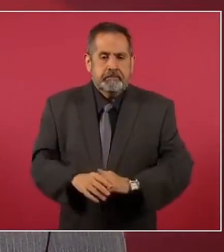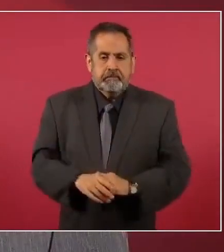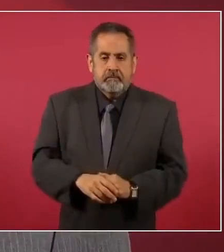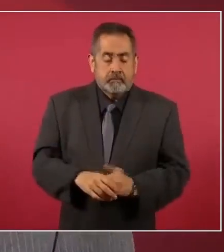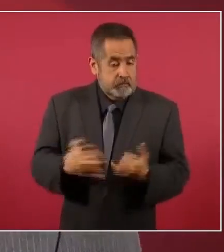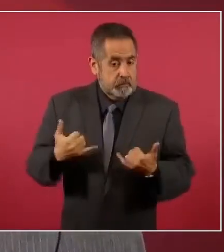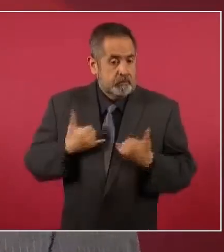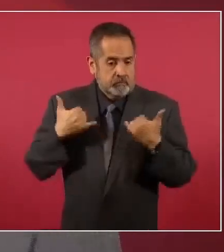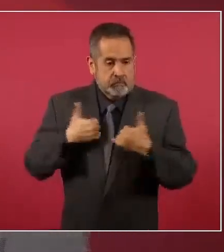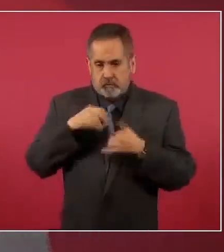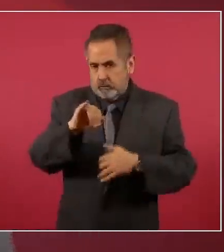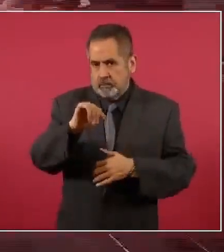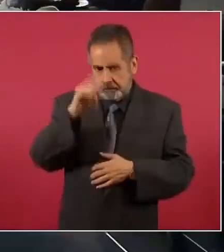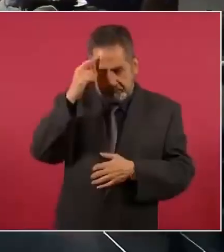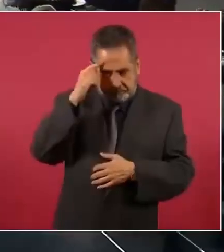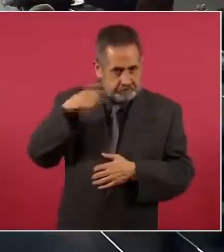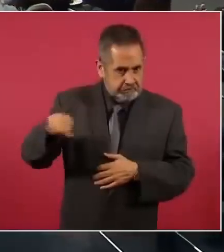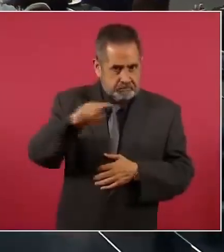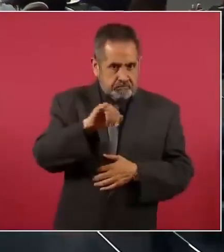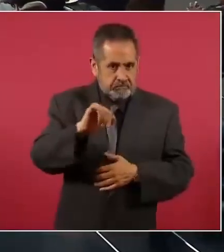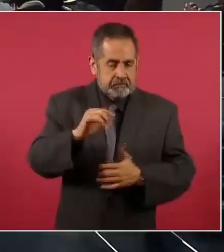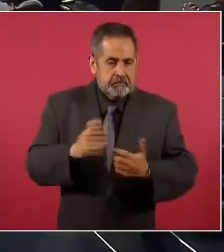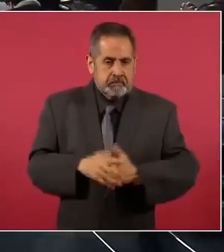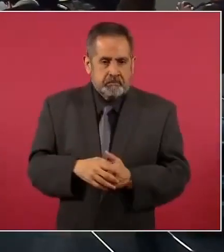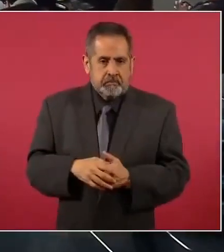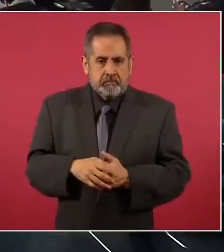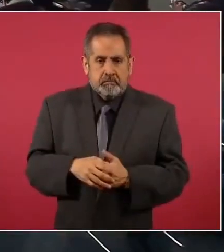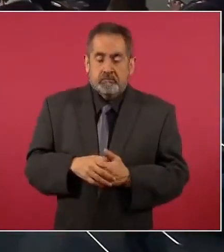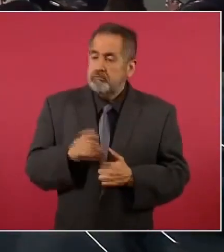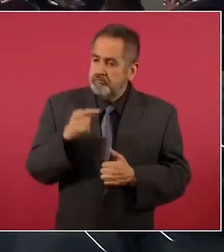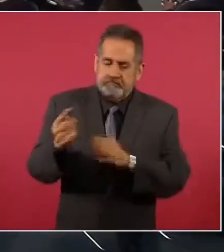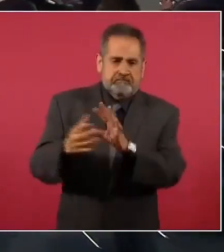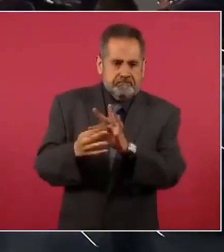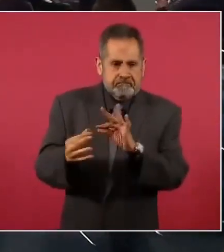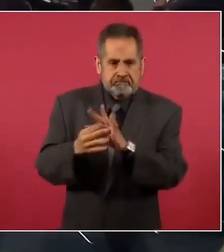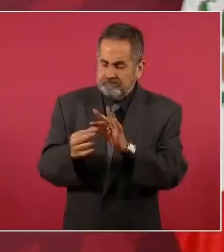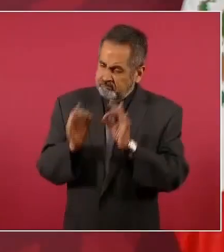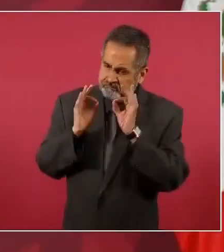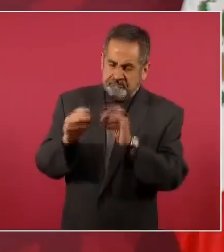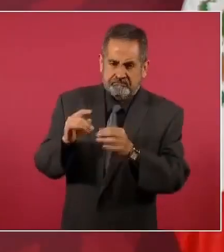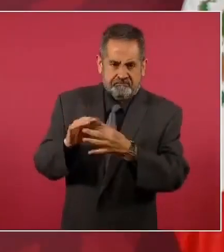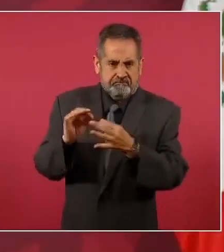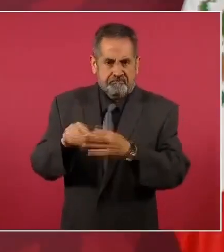Los jóvenes sí. Y no hay pierde